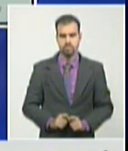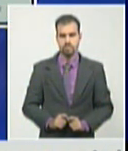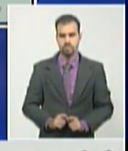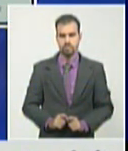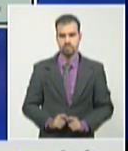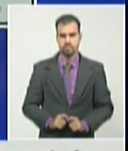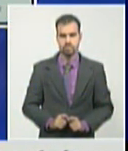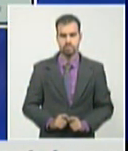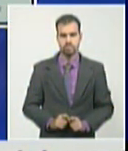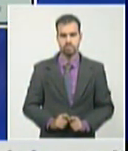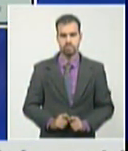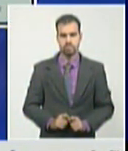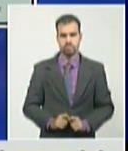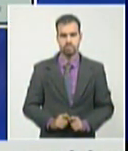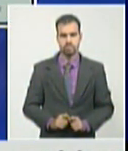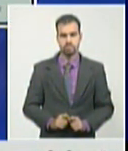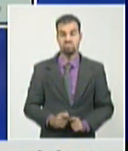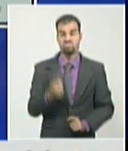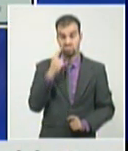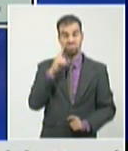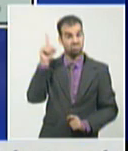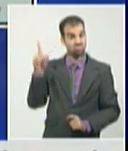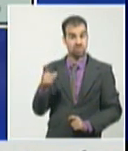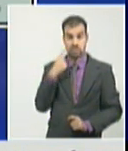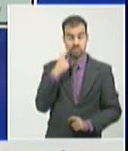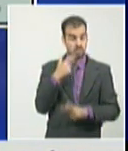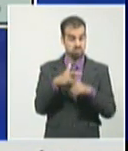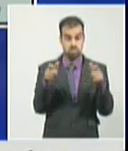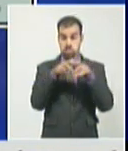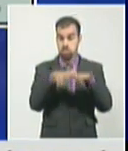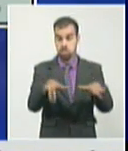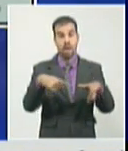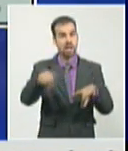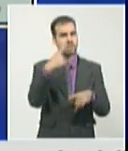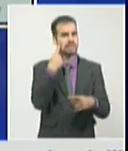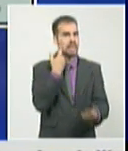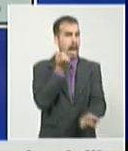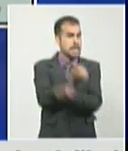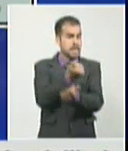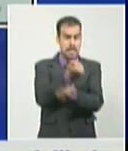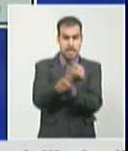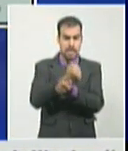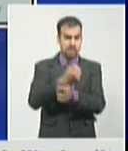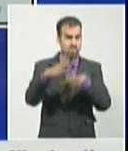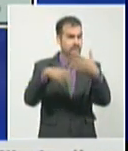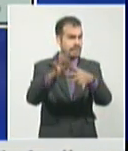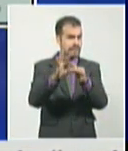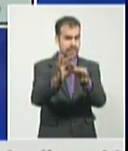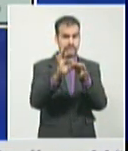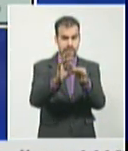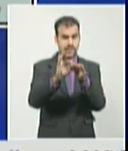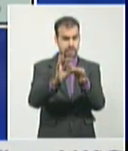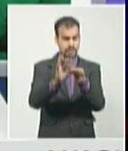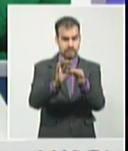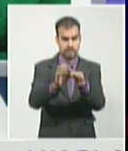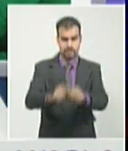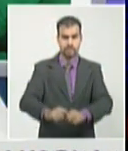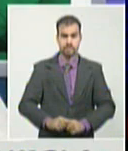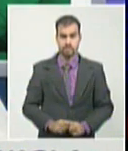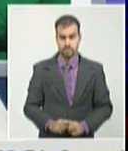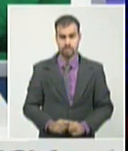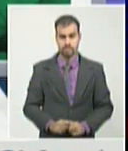hacen valorar el riesgo epidemiológico en este lugar independientemente de que en la habana